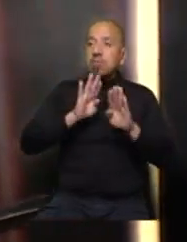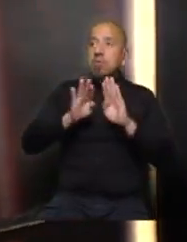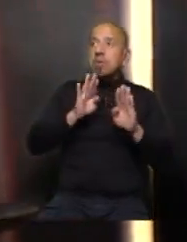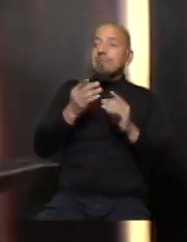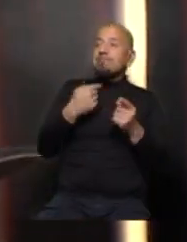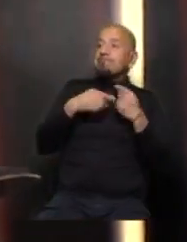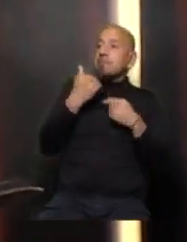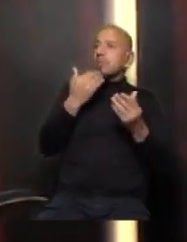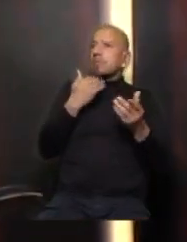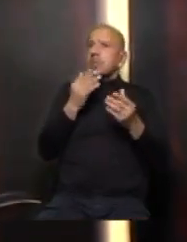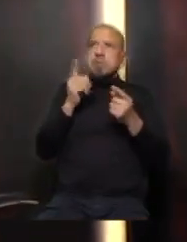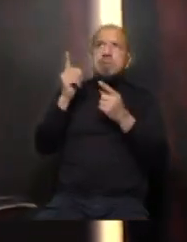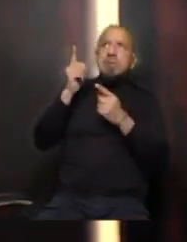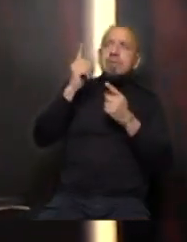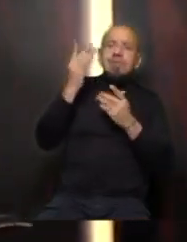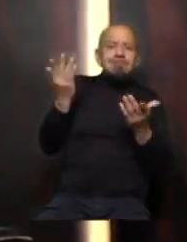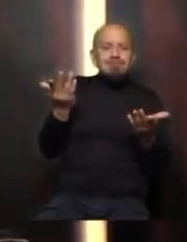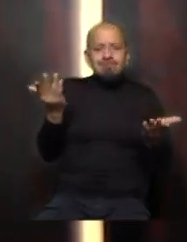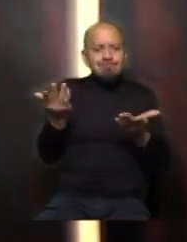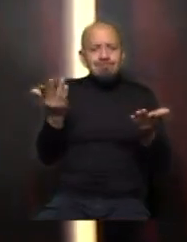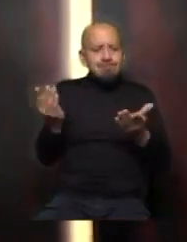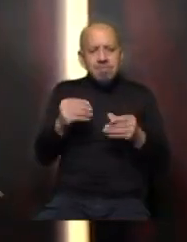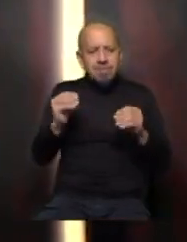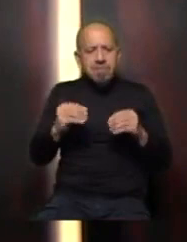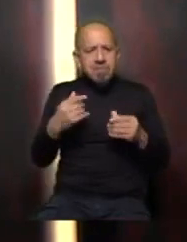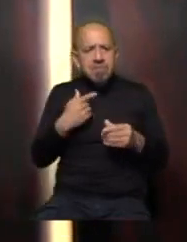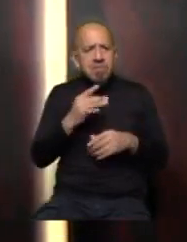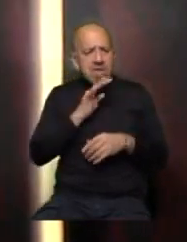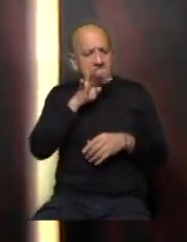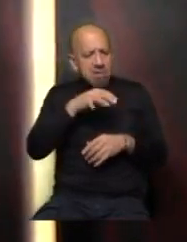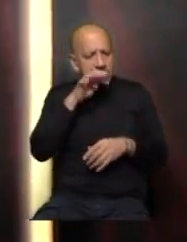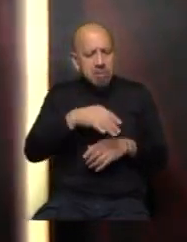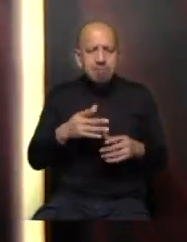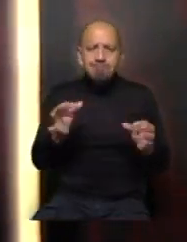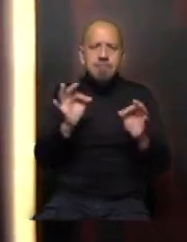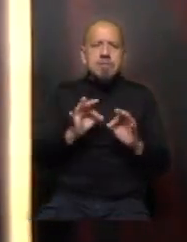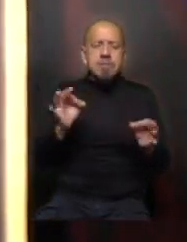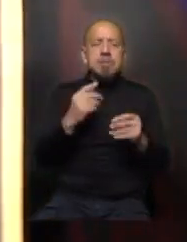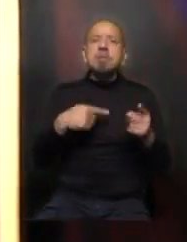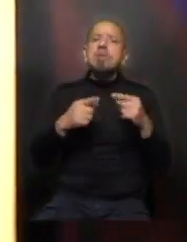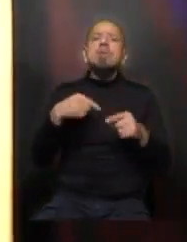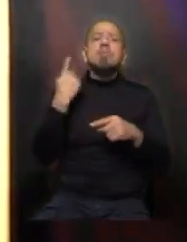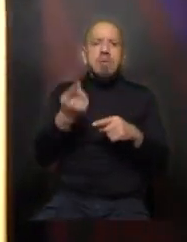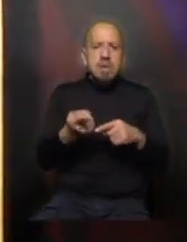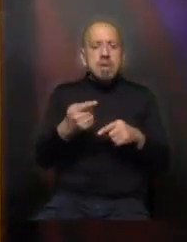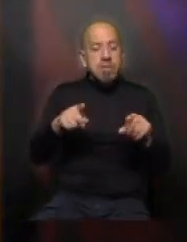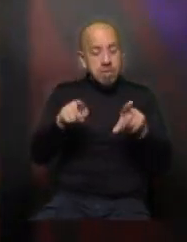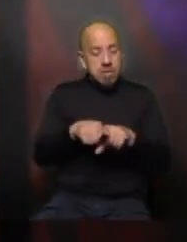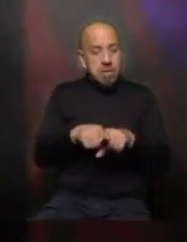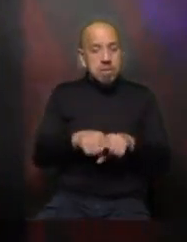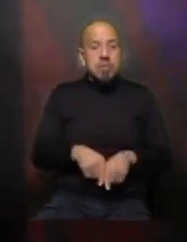baja tiene una gran debilidad que no explico y sin vómito nada si mañana se despierta como hoy